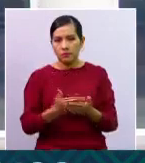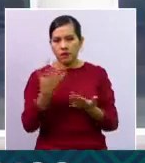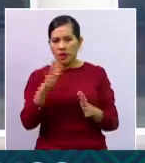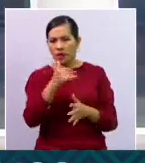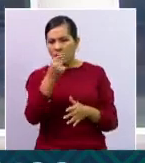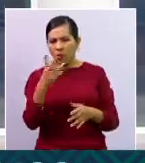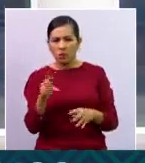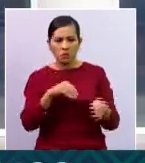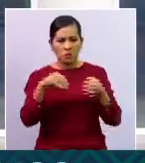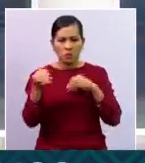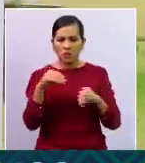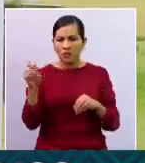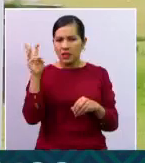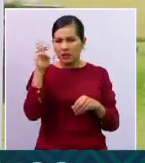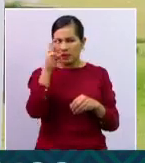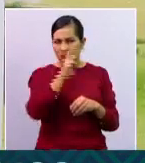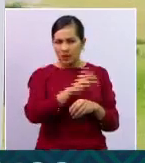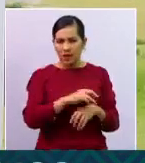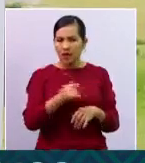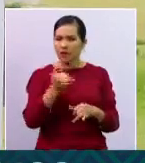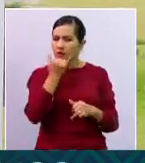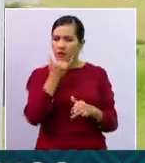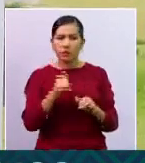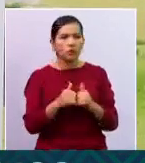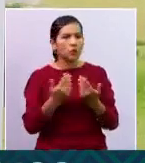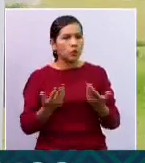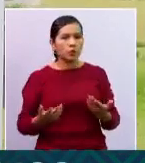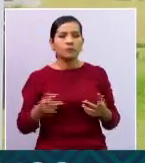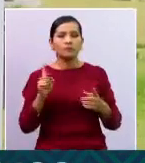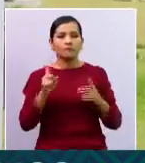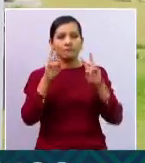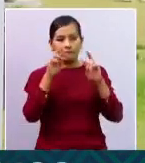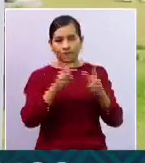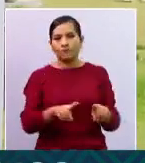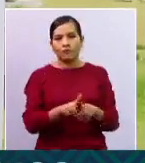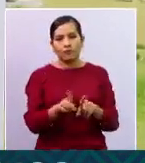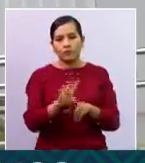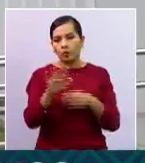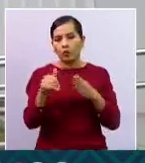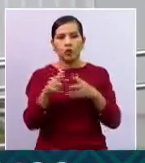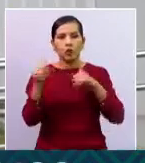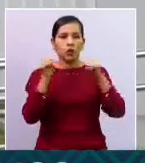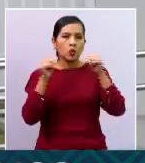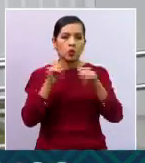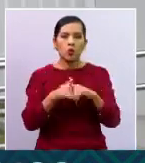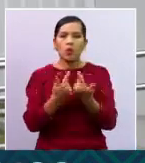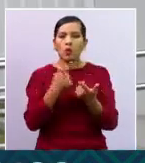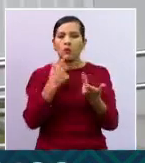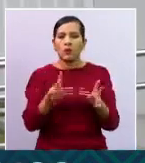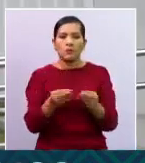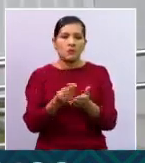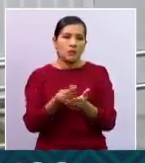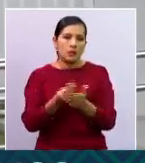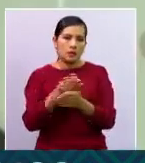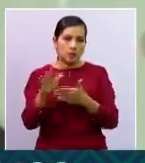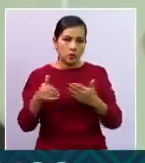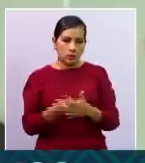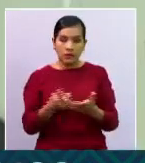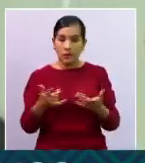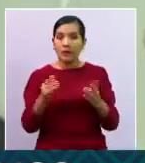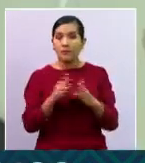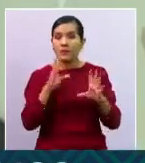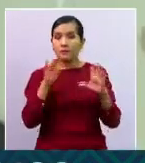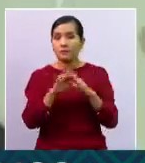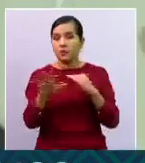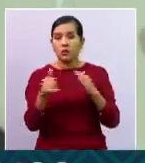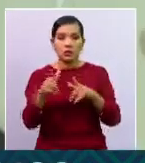raros, extraños, irregulares, a verle esa situación y despejar la duda de dónde proviene ese dinero. La Unidad de Investigación Financiera se ha llegado a la ciudad de